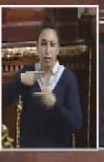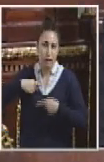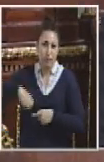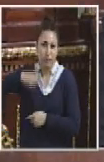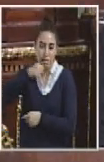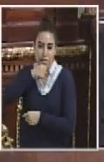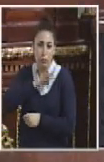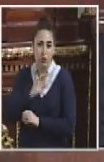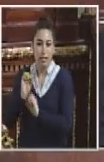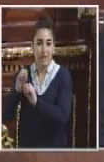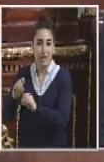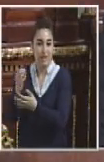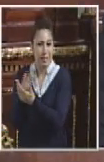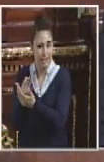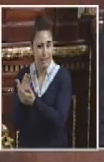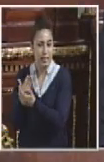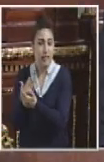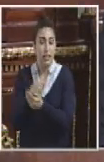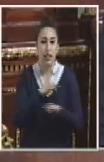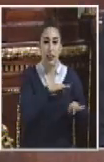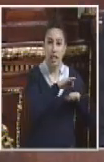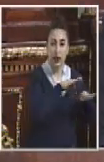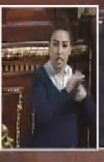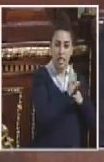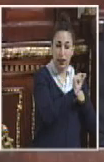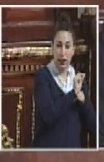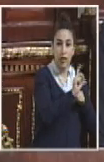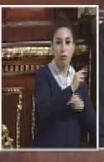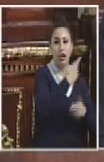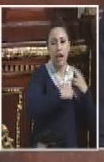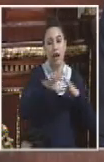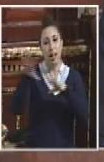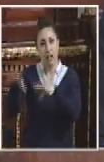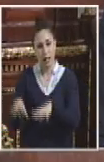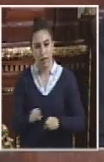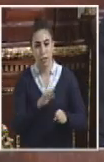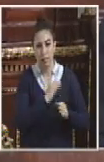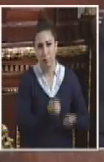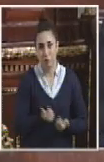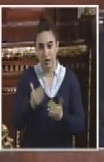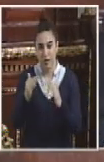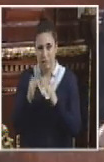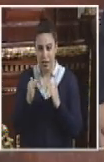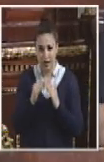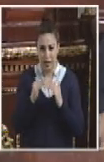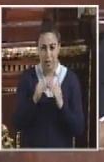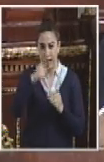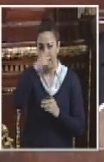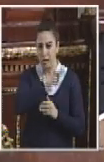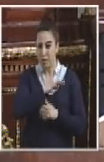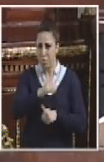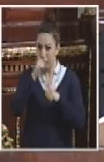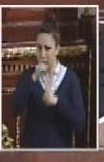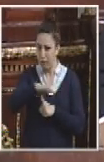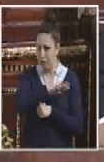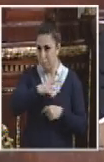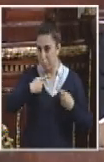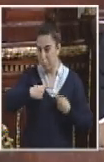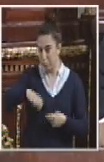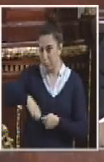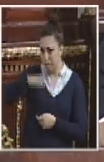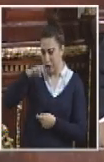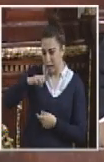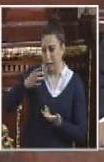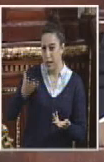ámbito económico, la propuesta resulta una opción innovadora para el cuidado de los adultos mayores, la cual debe